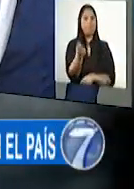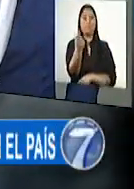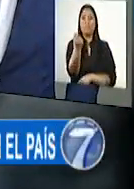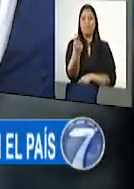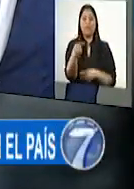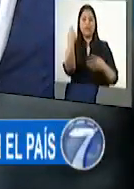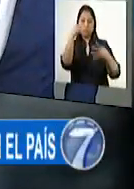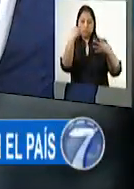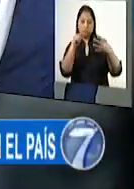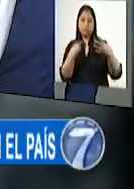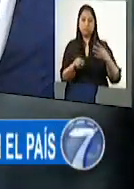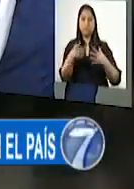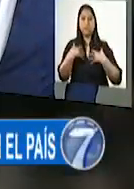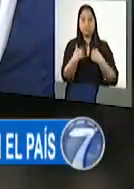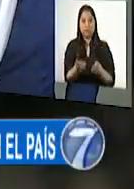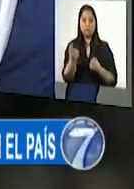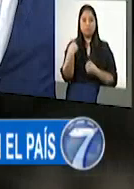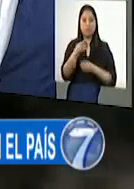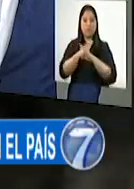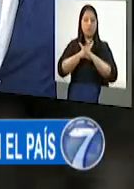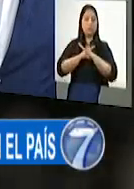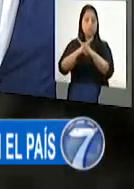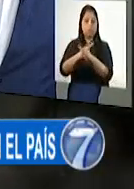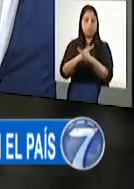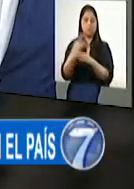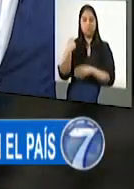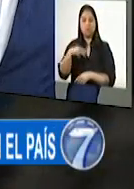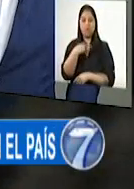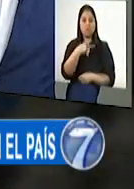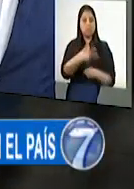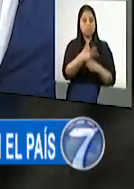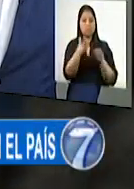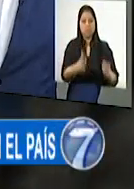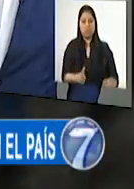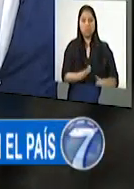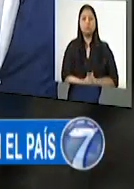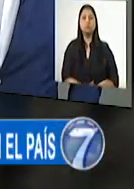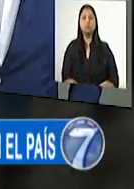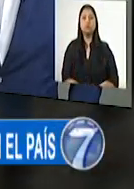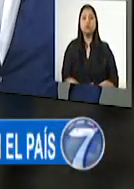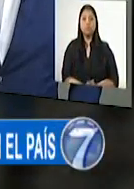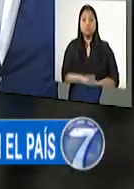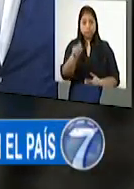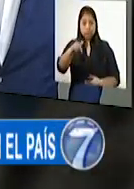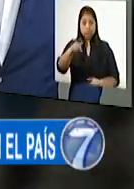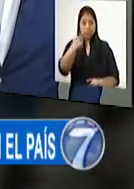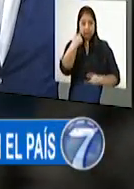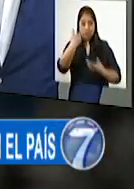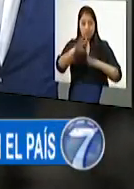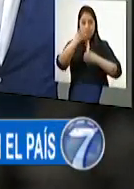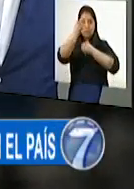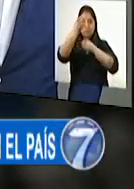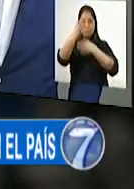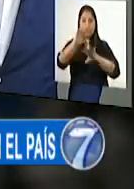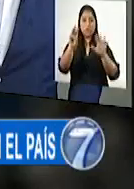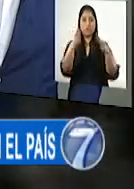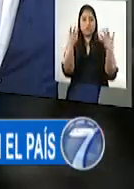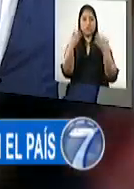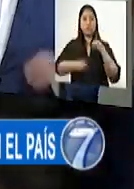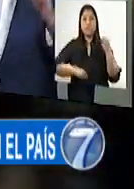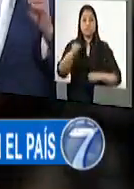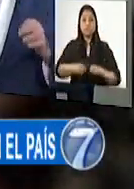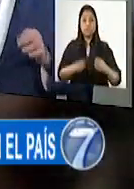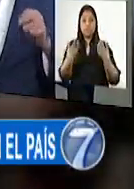salud establecidos para la protección de nuestros ciudadanos. Como se informó el 18 de